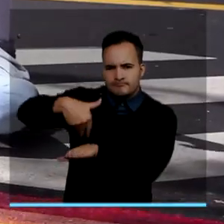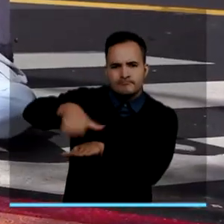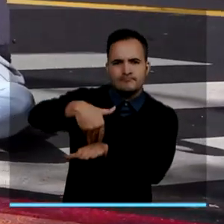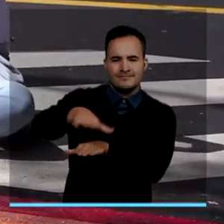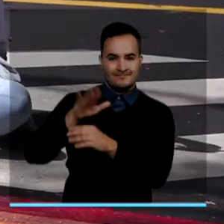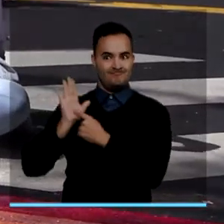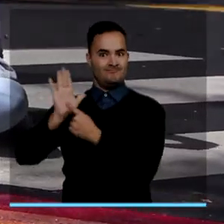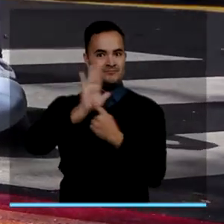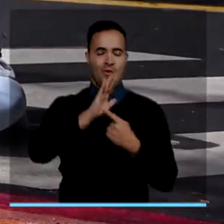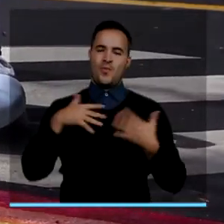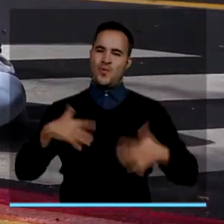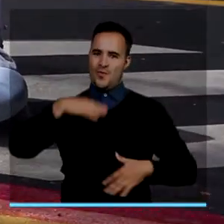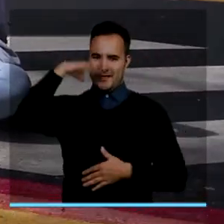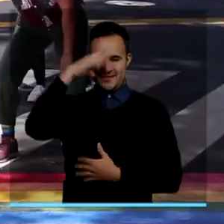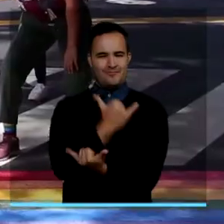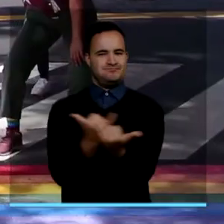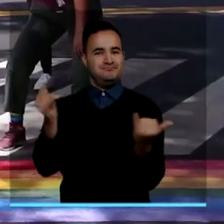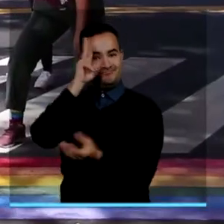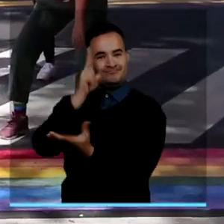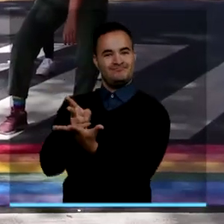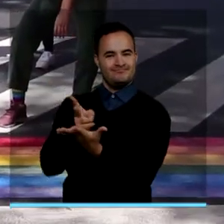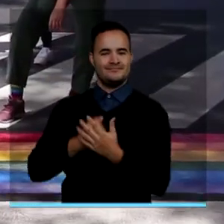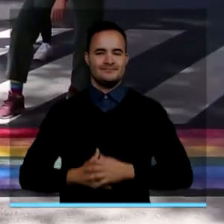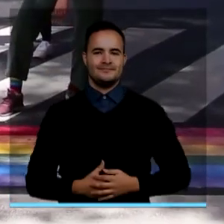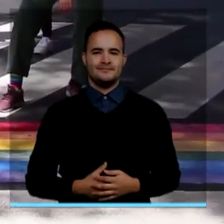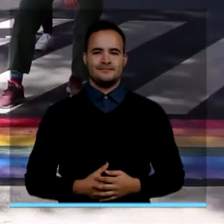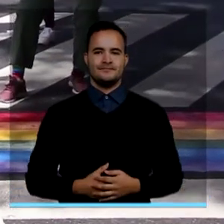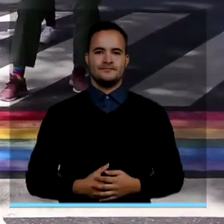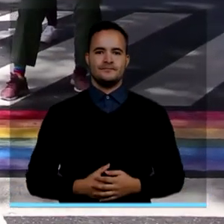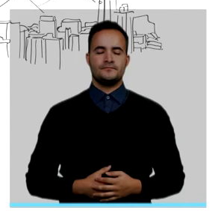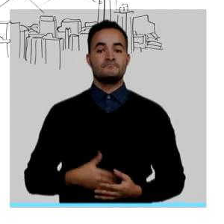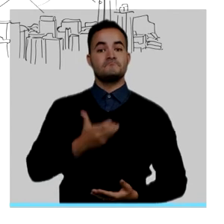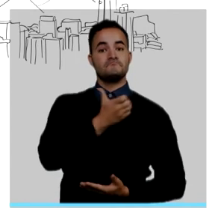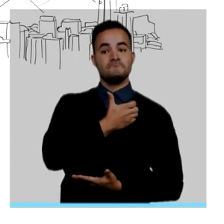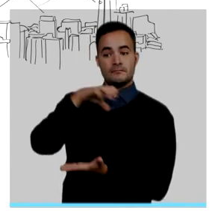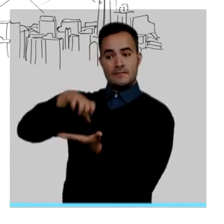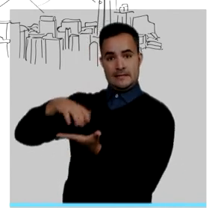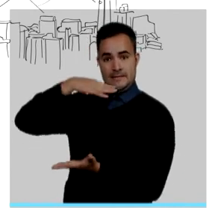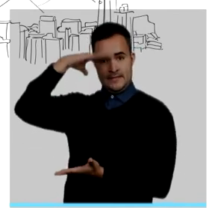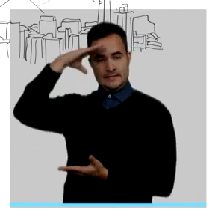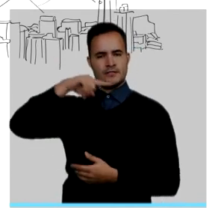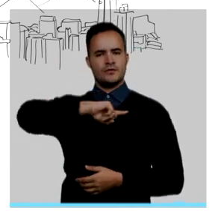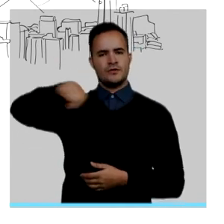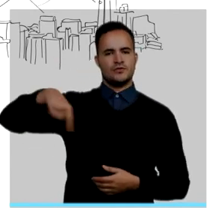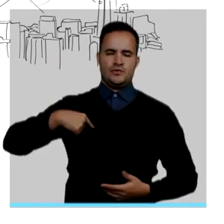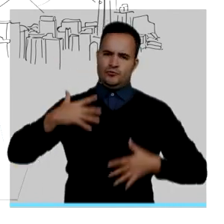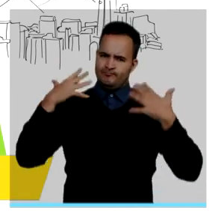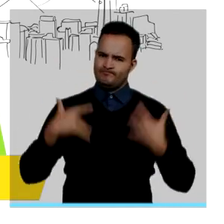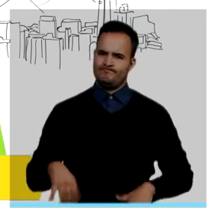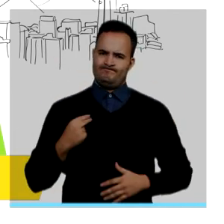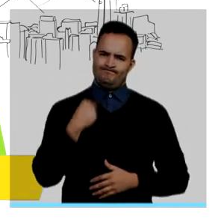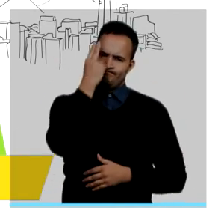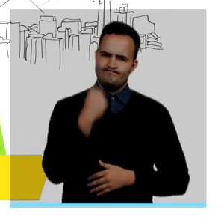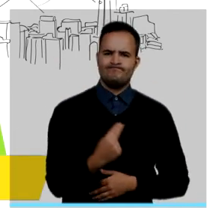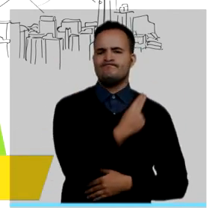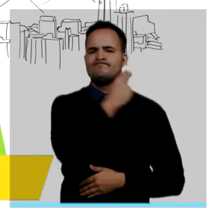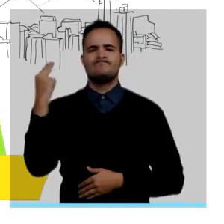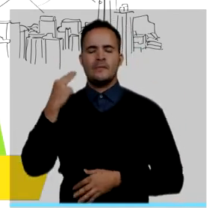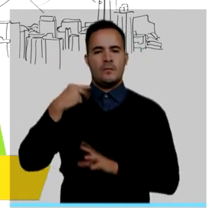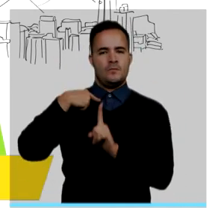cruces peatonales, en Medellín se siente la diversidad. Desde la alcaldía